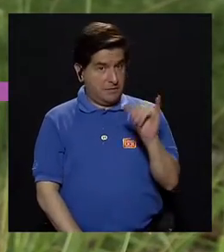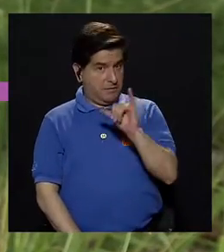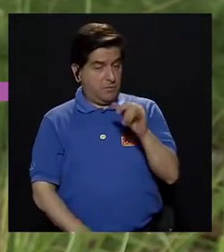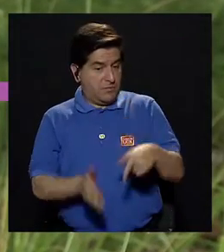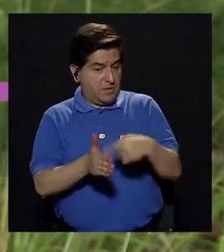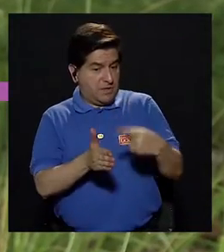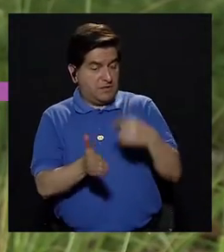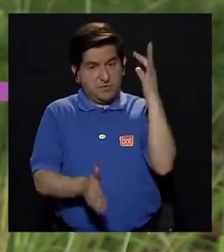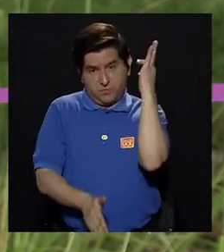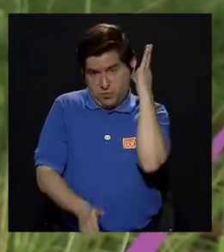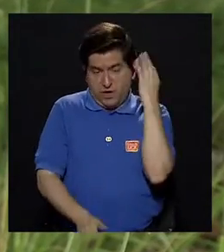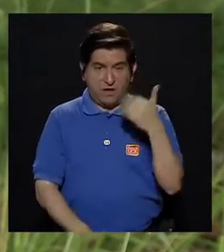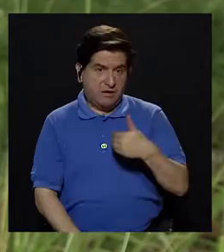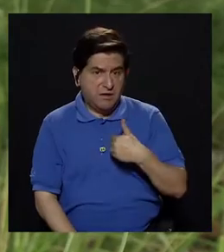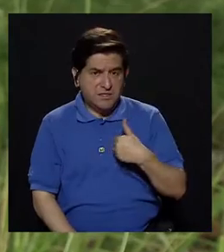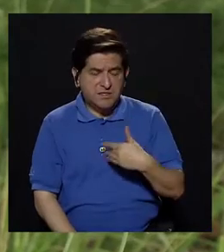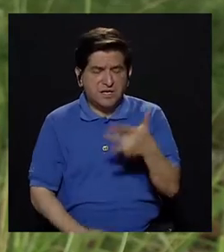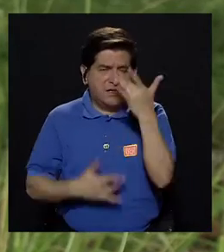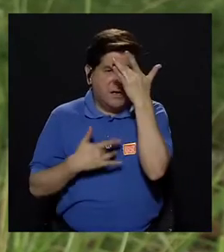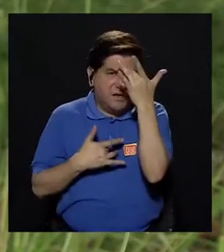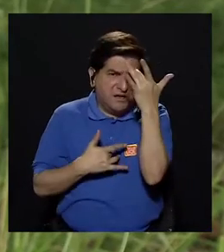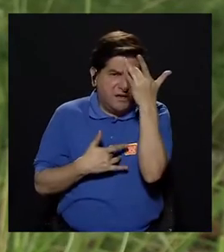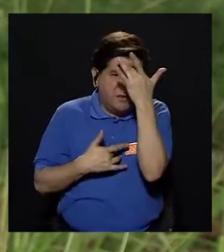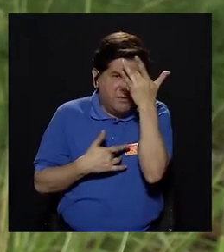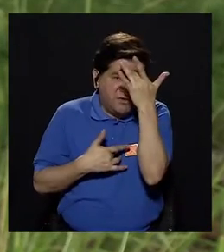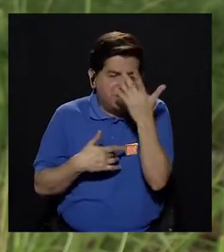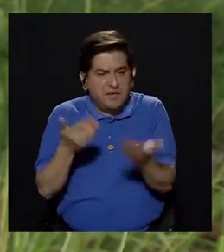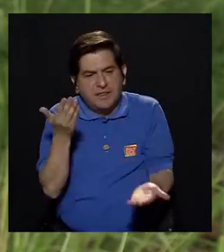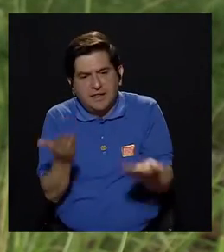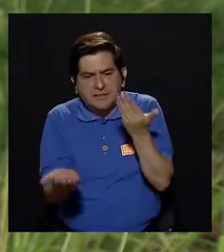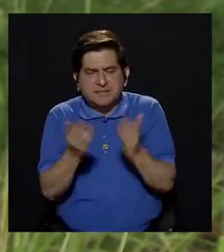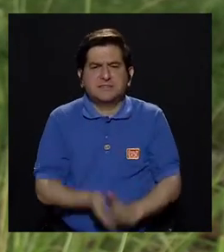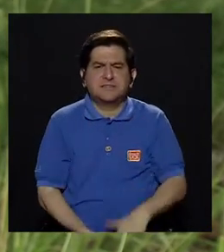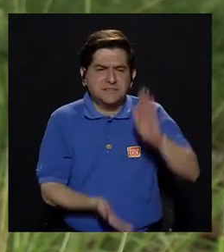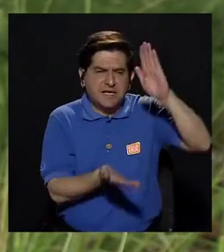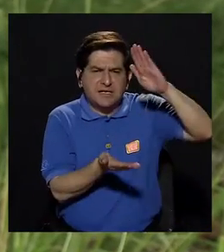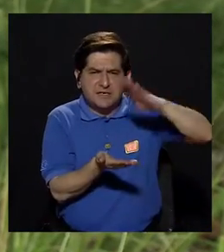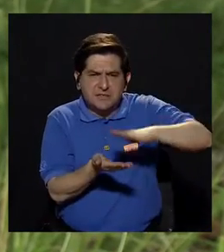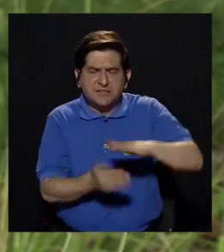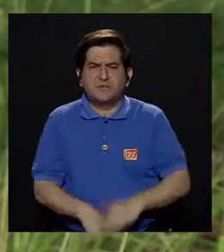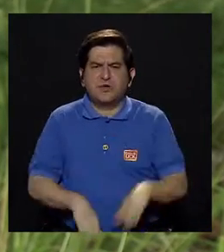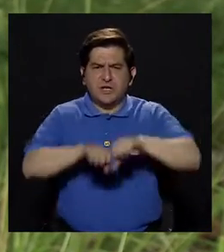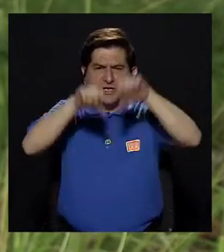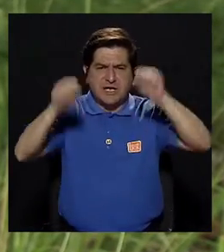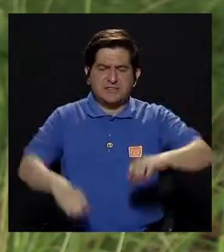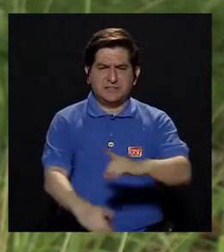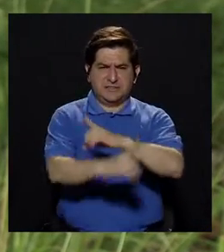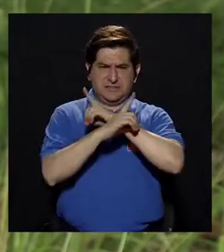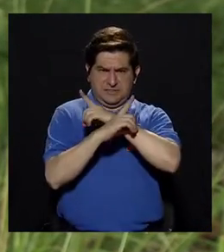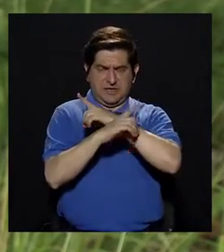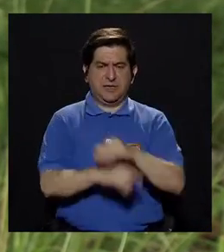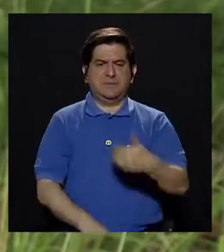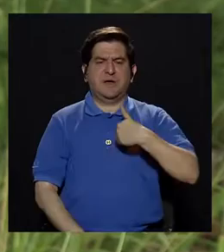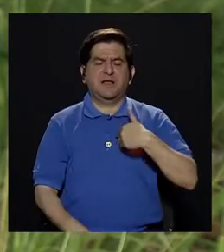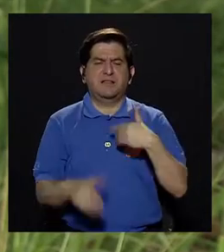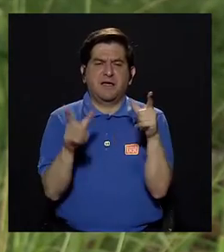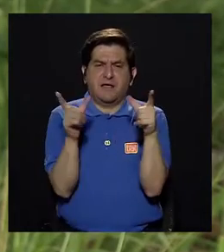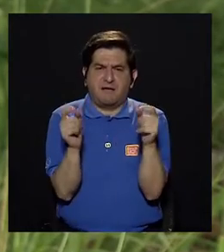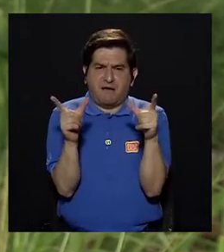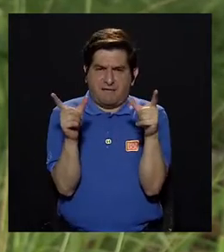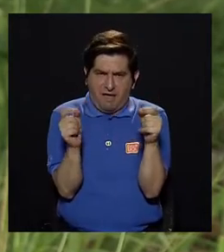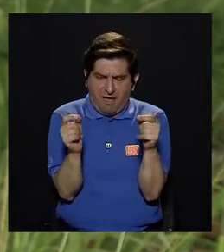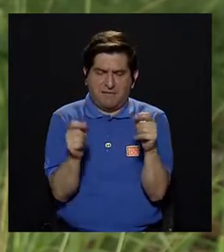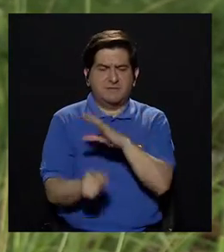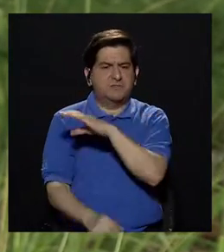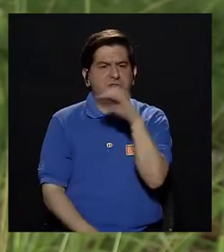también a veces mujeres que tienen enfermedades que disminuyen su inmunidad, como por ejemplo si tienen cáncer,